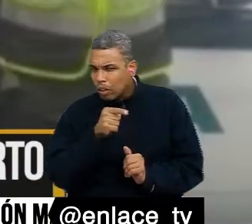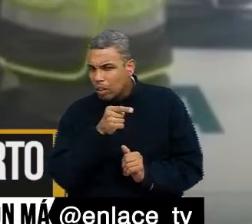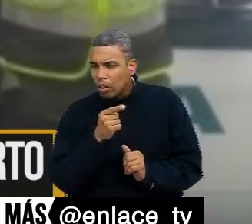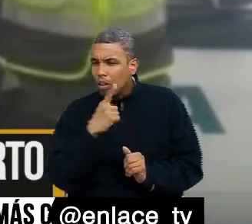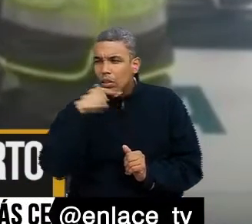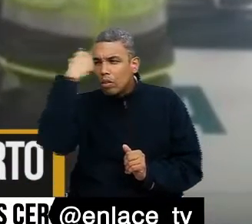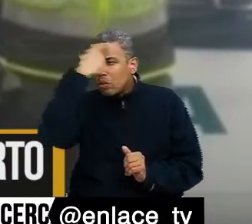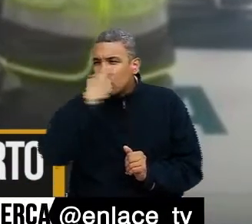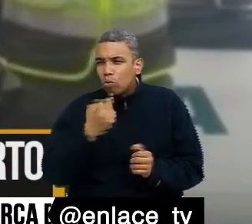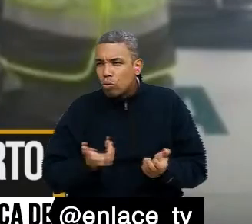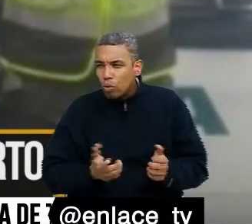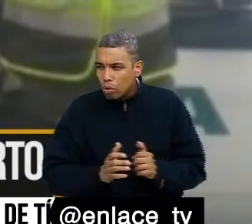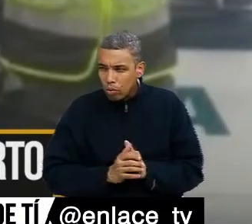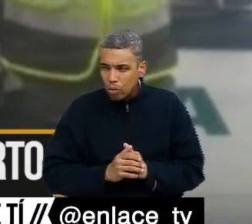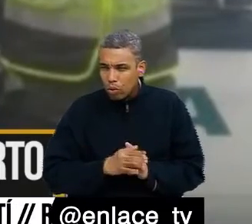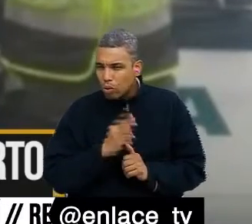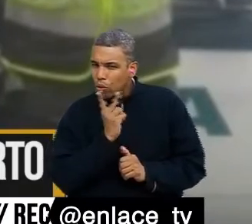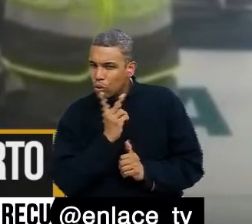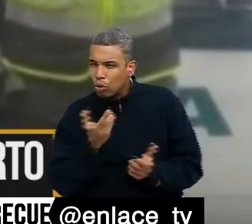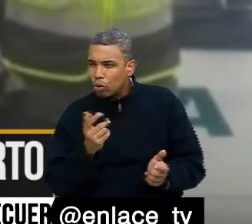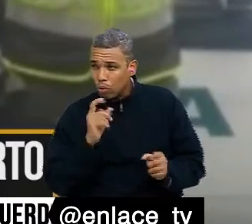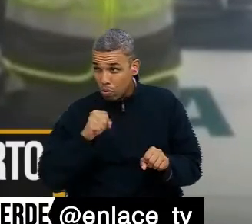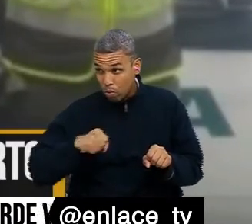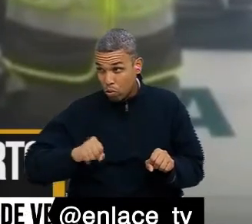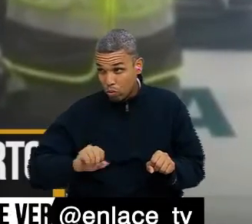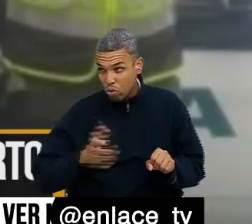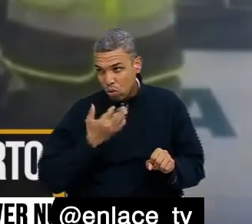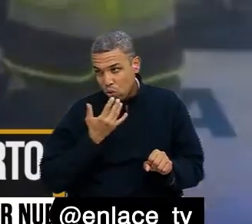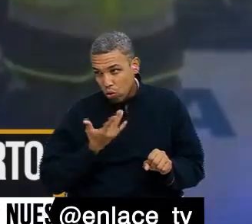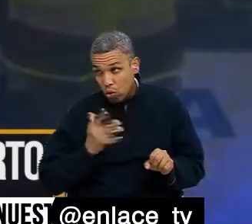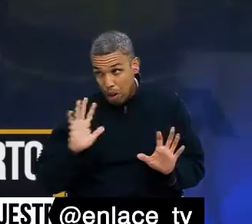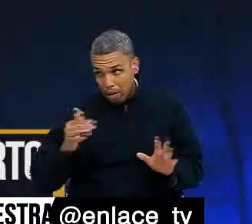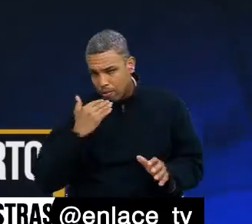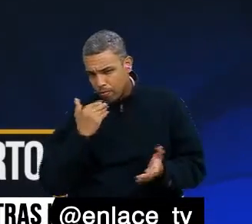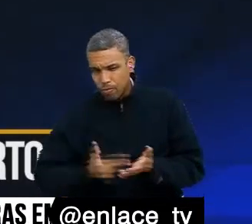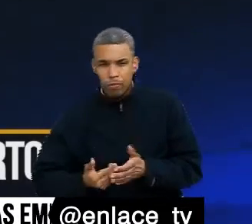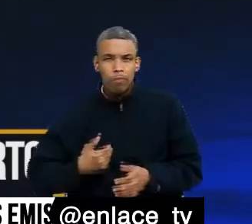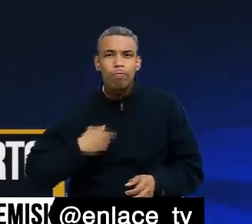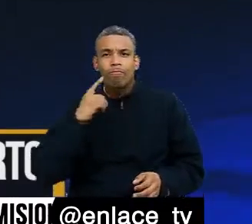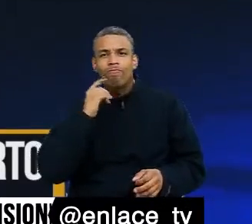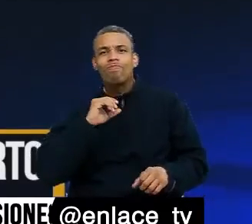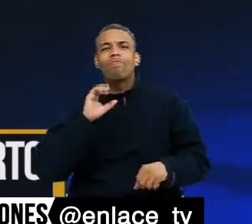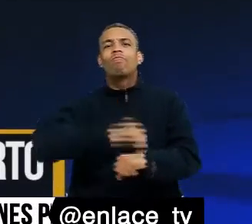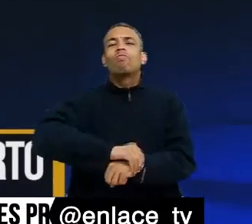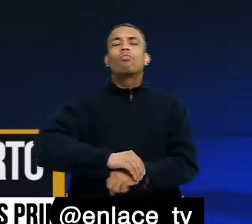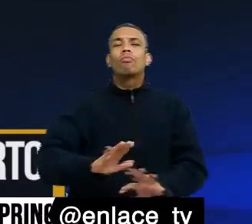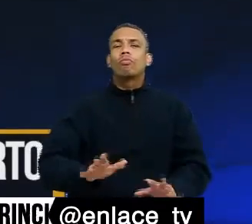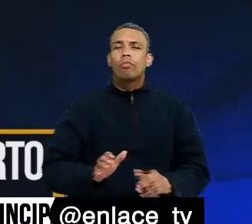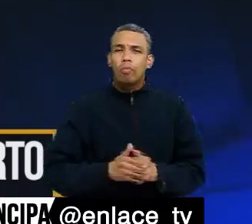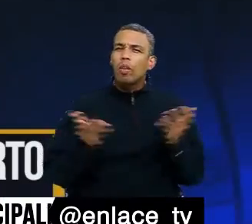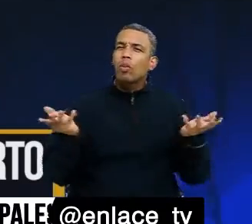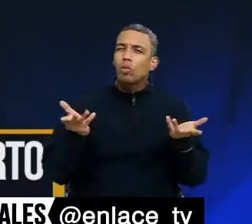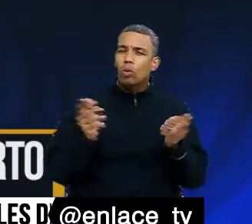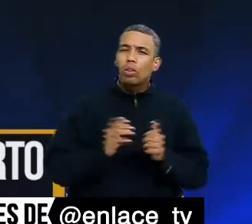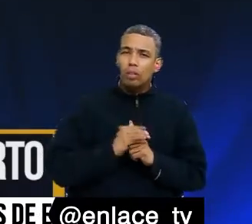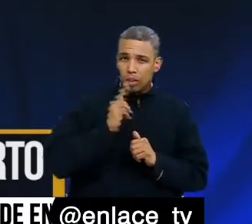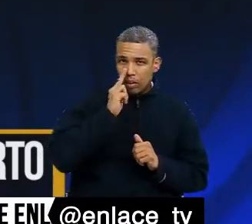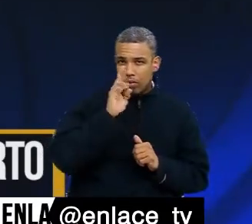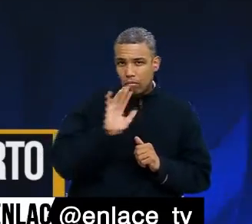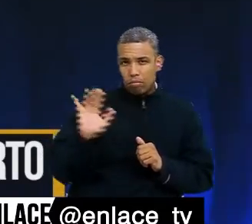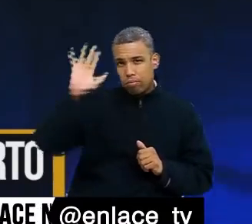dos sujetos que se movilizaban en motocicleta, estas personas fueron interceptadas por la Policía Nacional, una